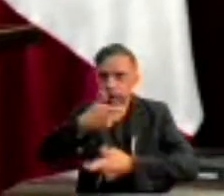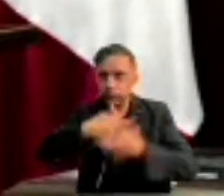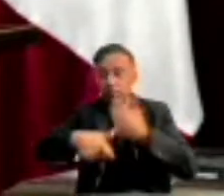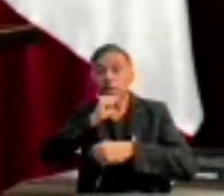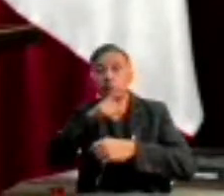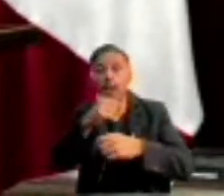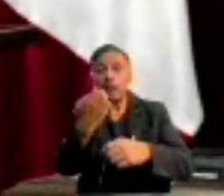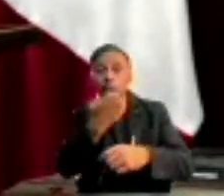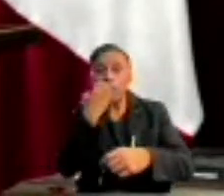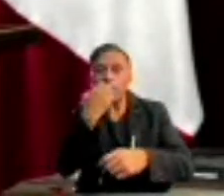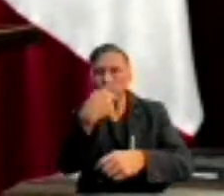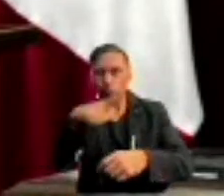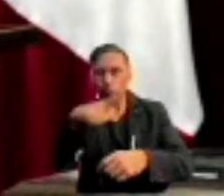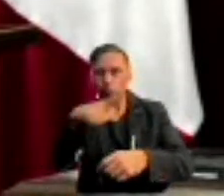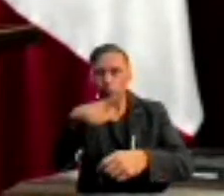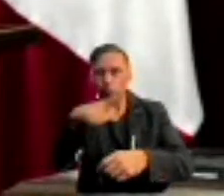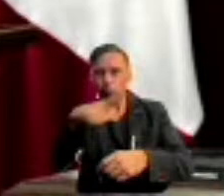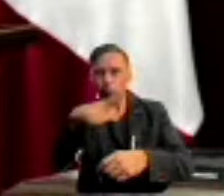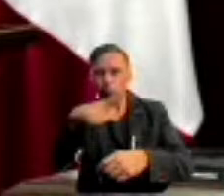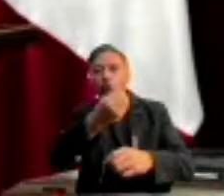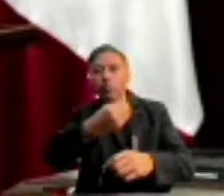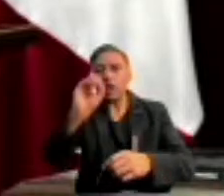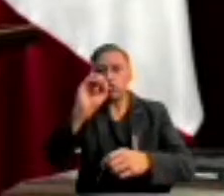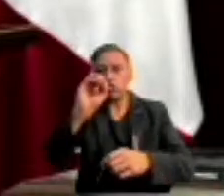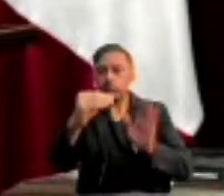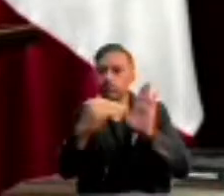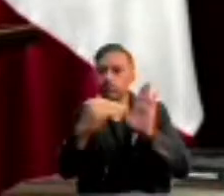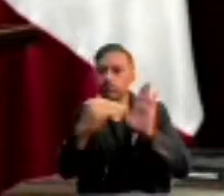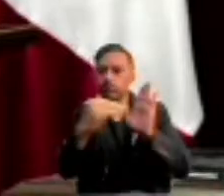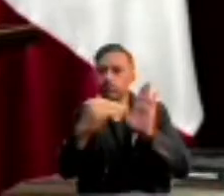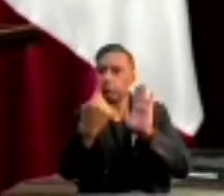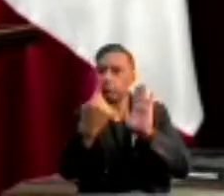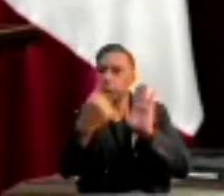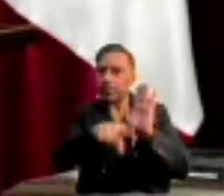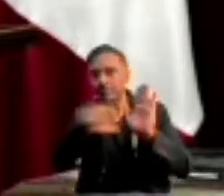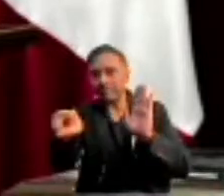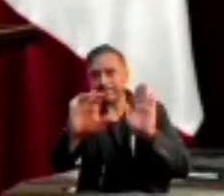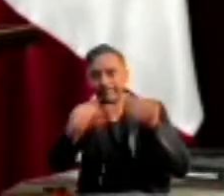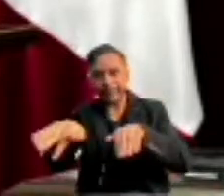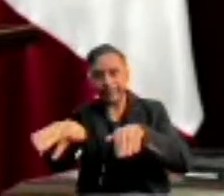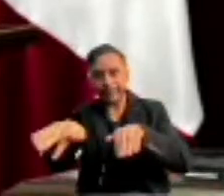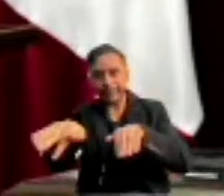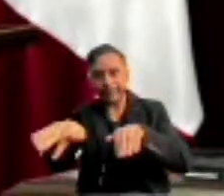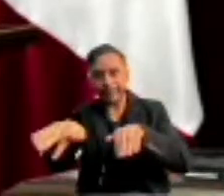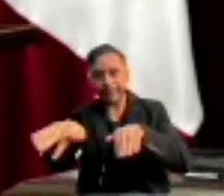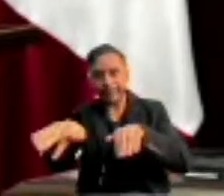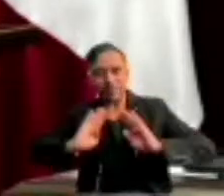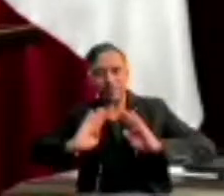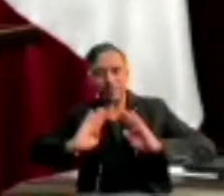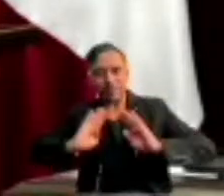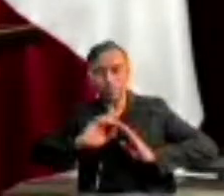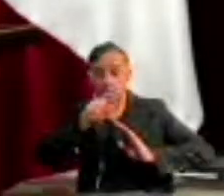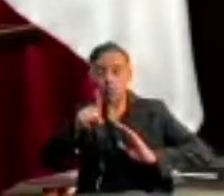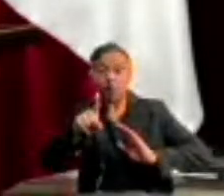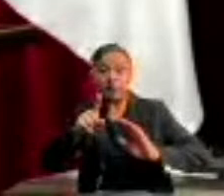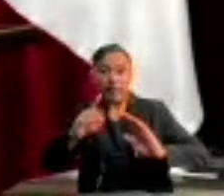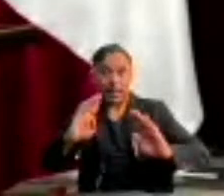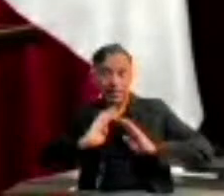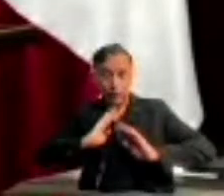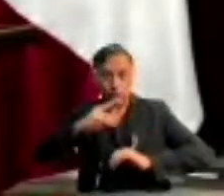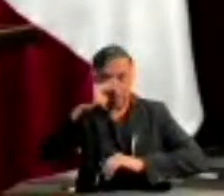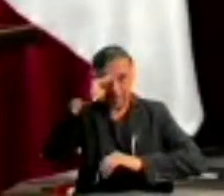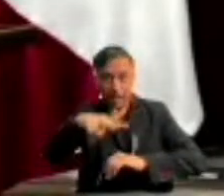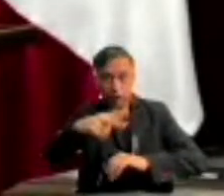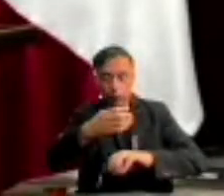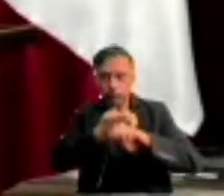públicas, entre otras que fortalecerían al ejército mexicano en los estados participantes. Esta reunión tuvo